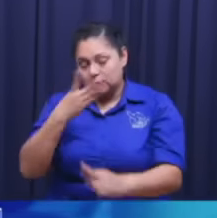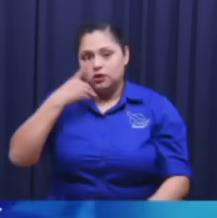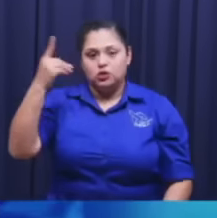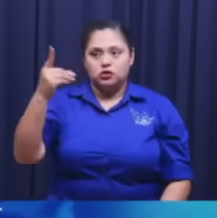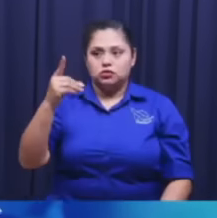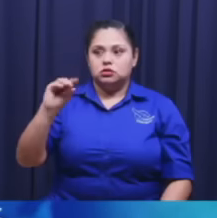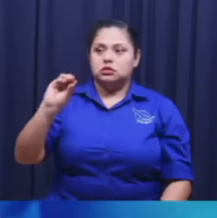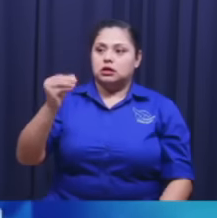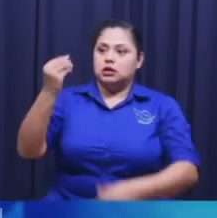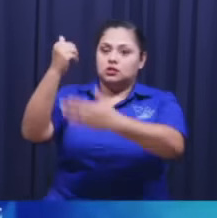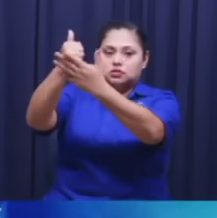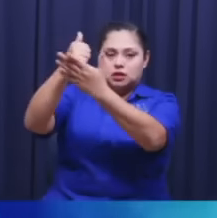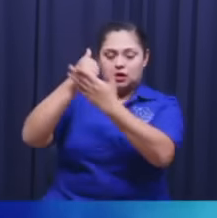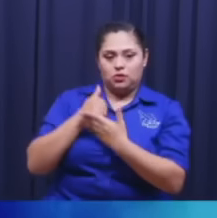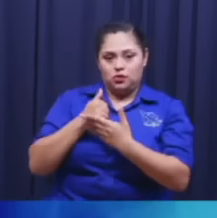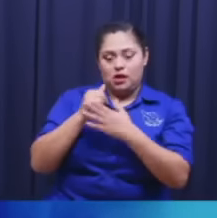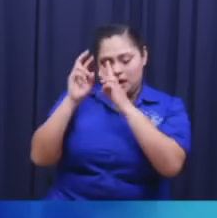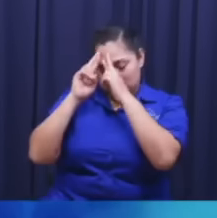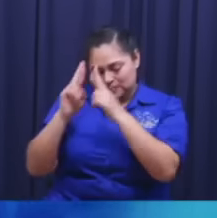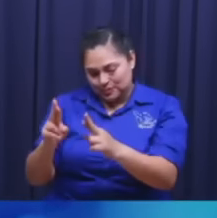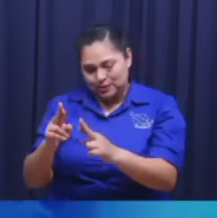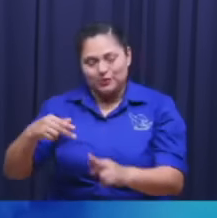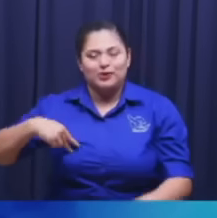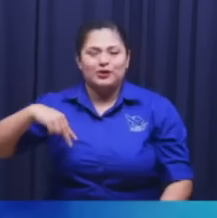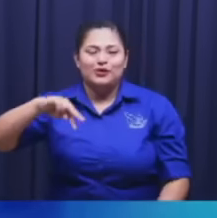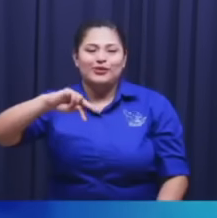pues que nos ayude el temor a nuestros padres.